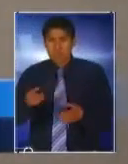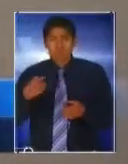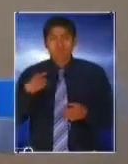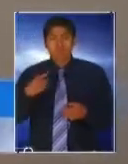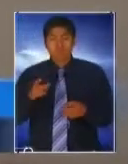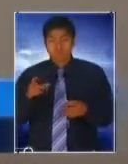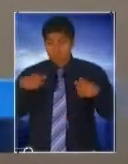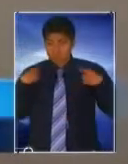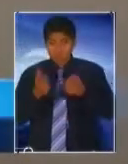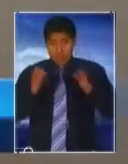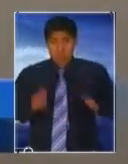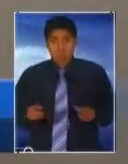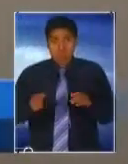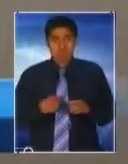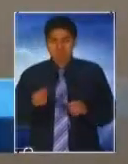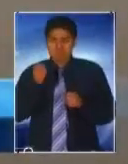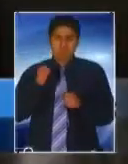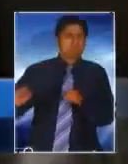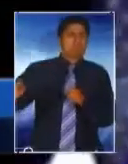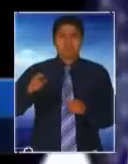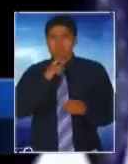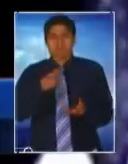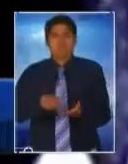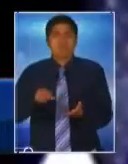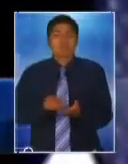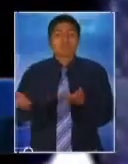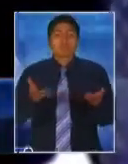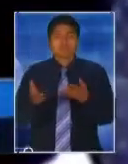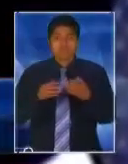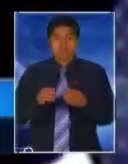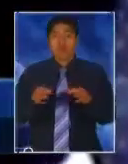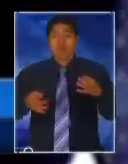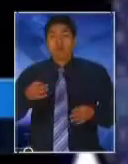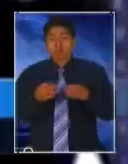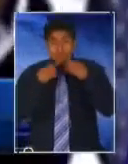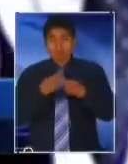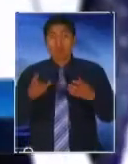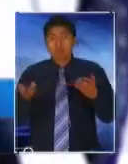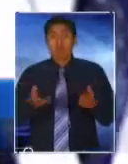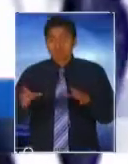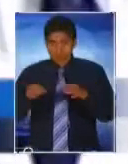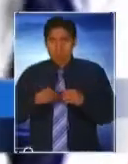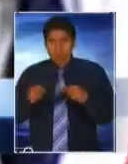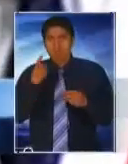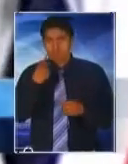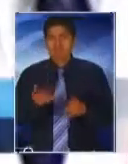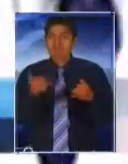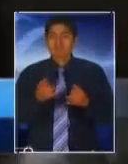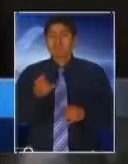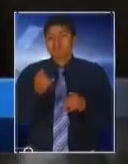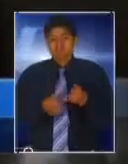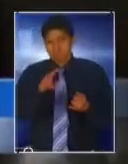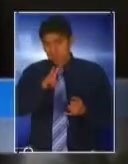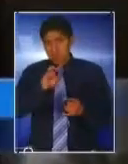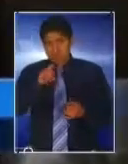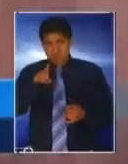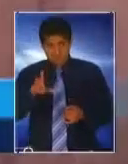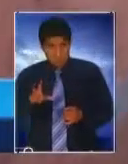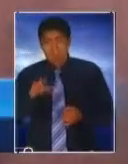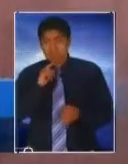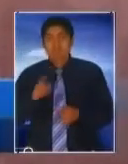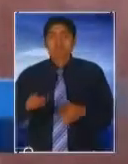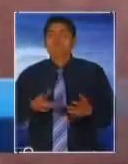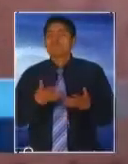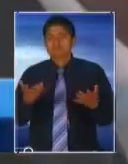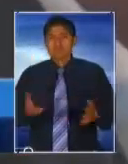parlamentario se resiste a pagar por el servicio de un abogado público al cual accedió ahora en el 2013